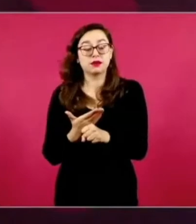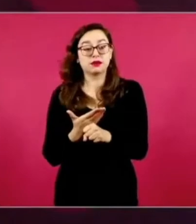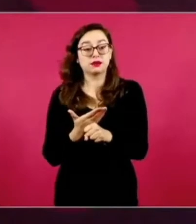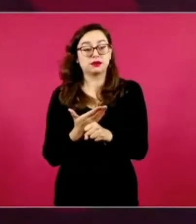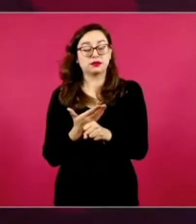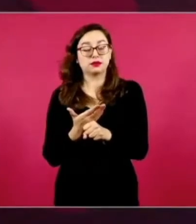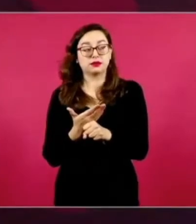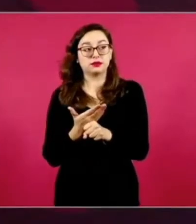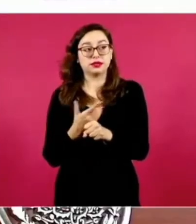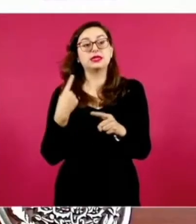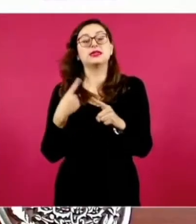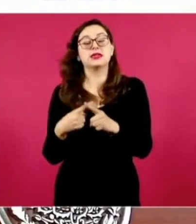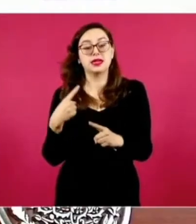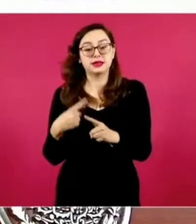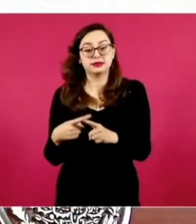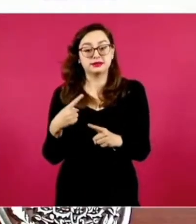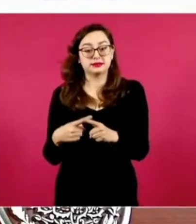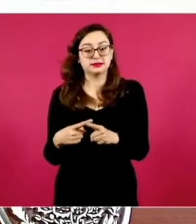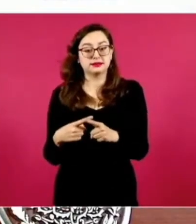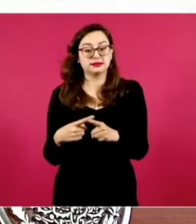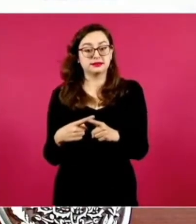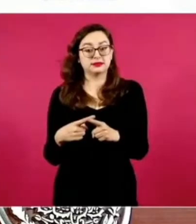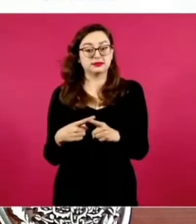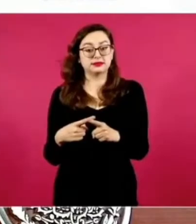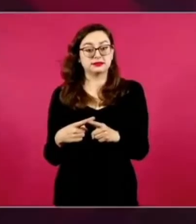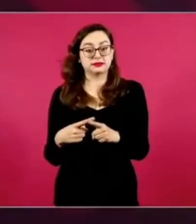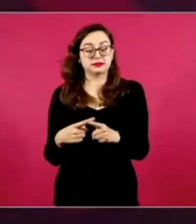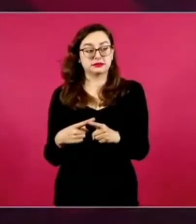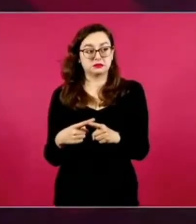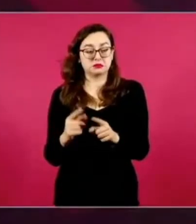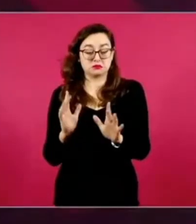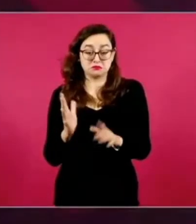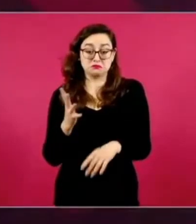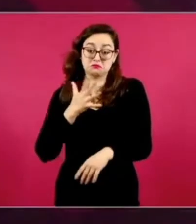lo más importante desde